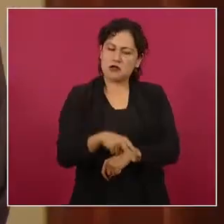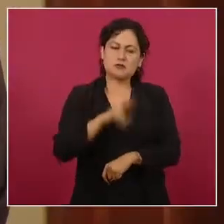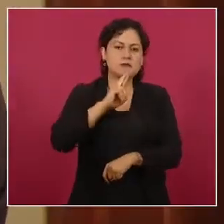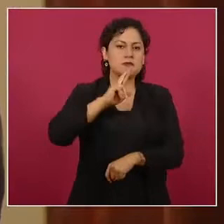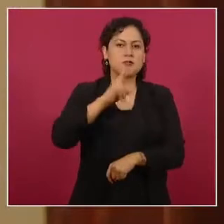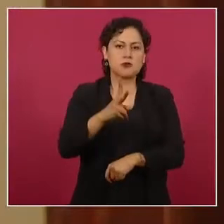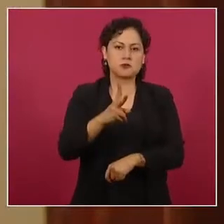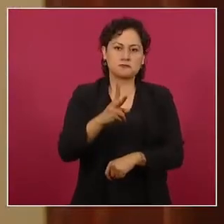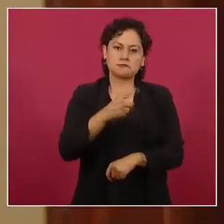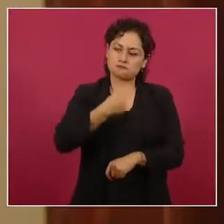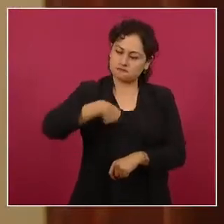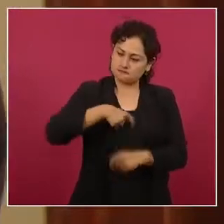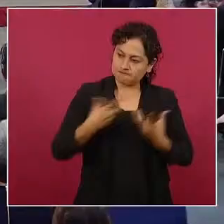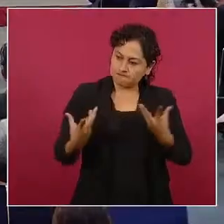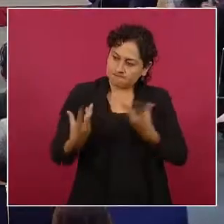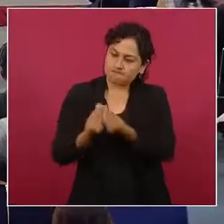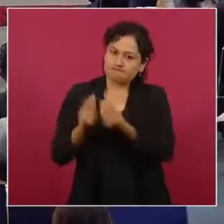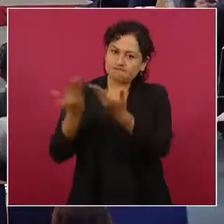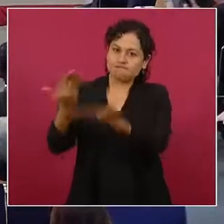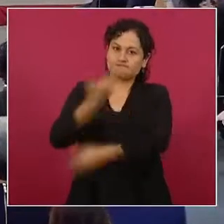usted. Muchas gracias.